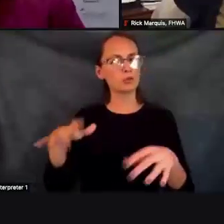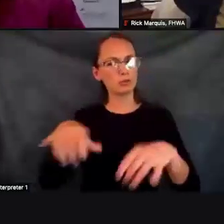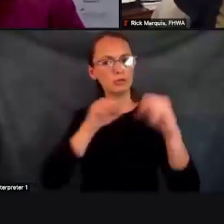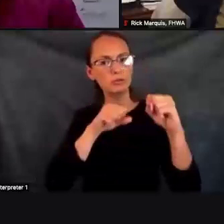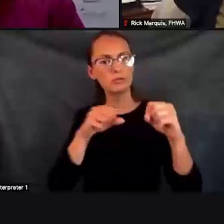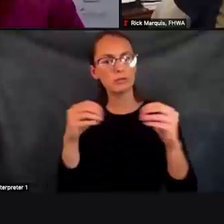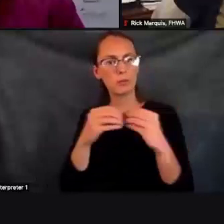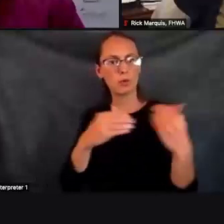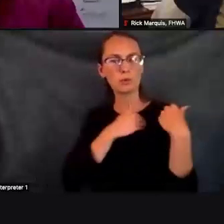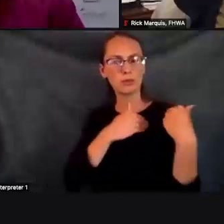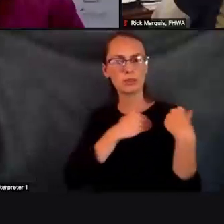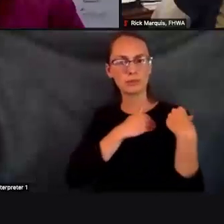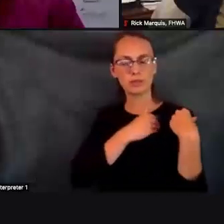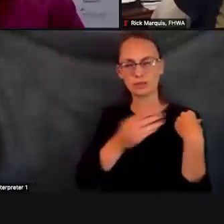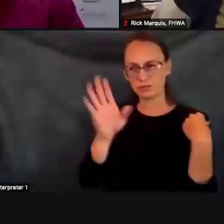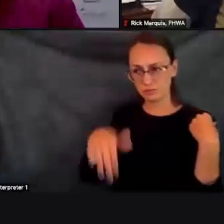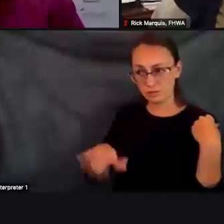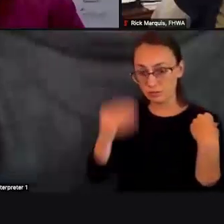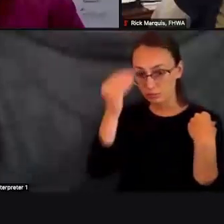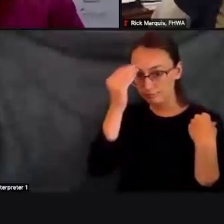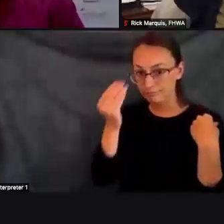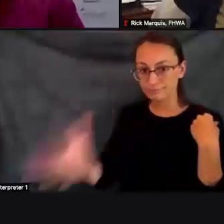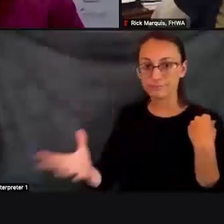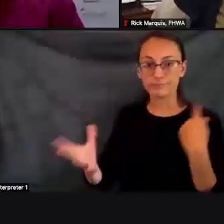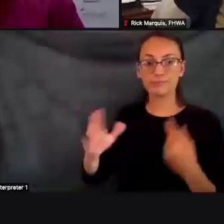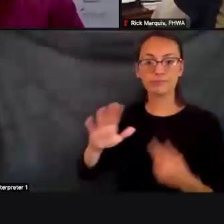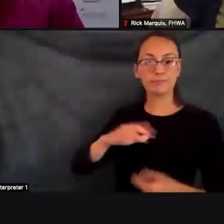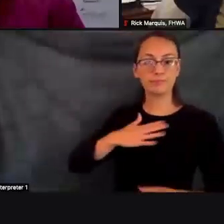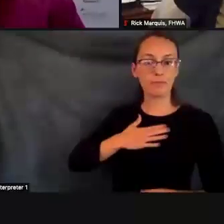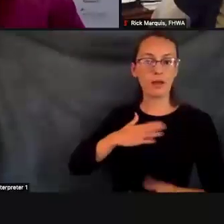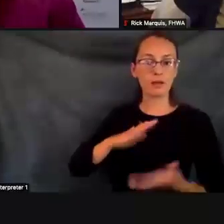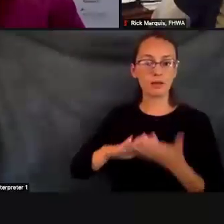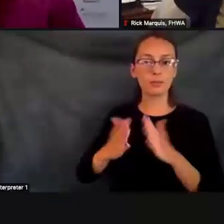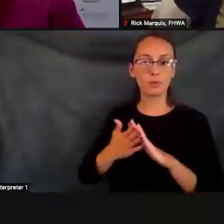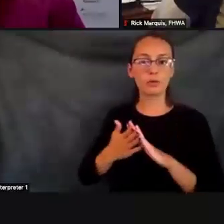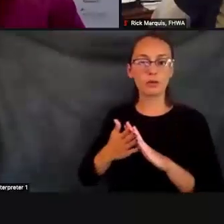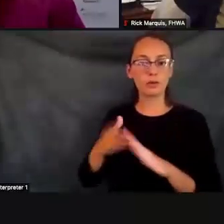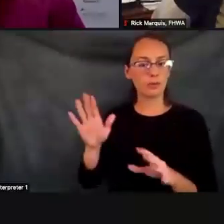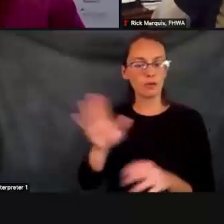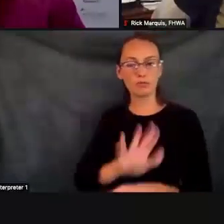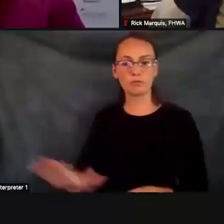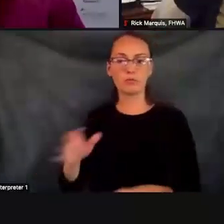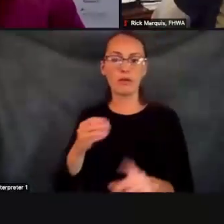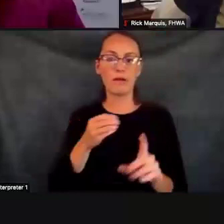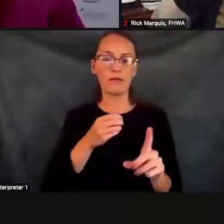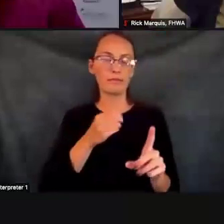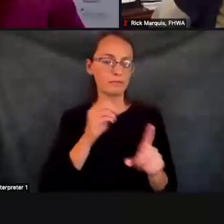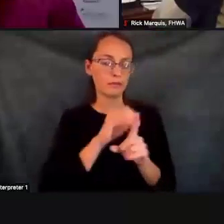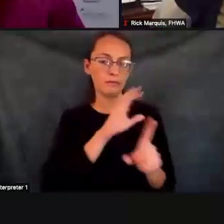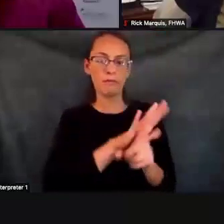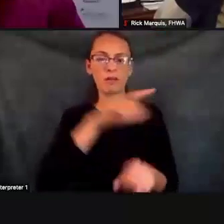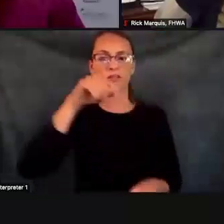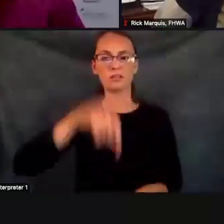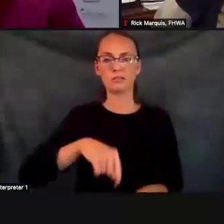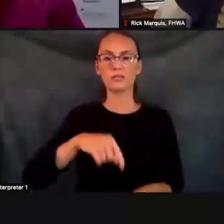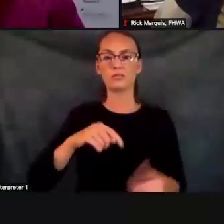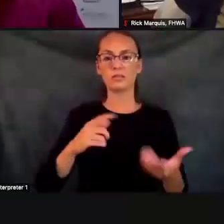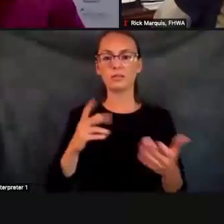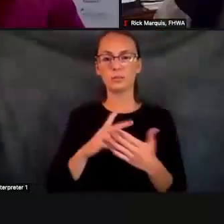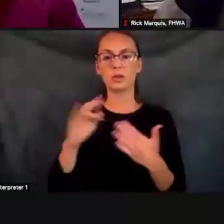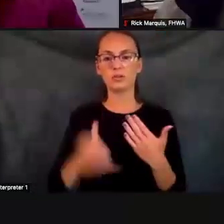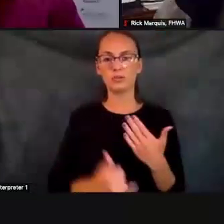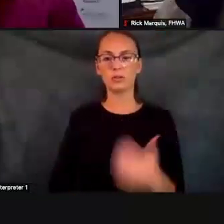tomar responsabilidad para informar a esas personas lo que va a pasar, cuáles van a ser los efectos de